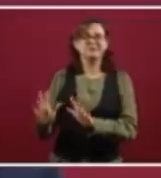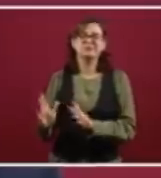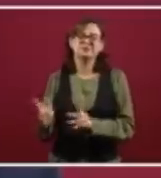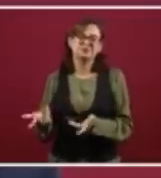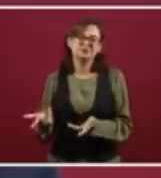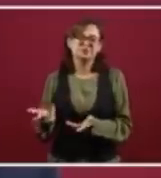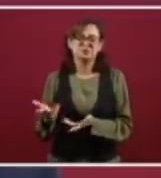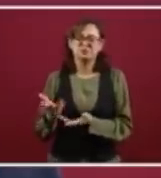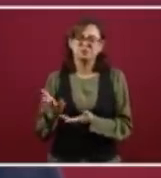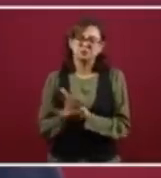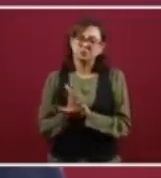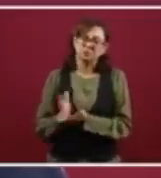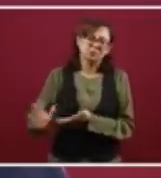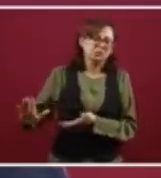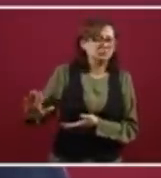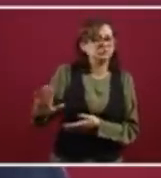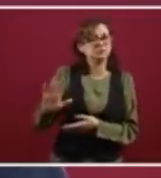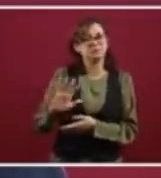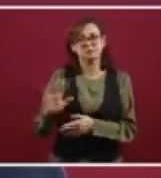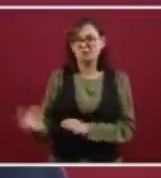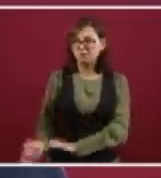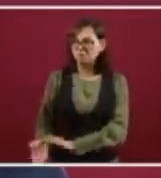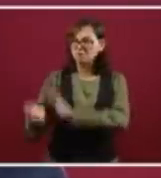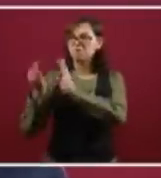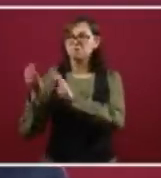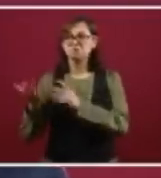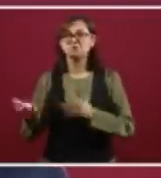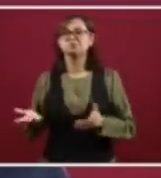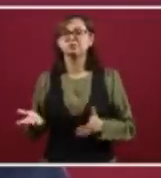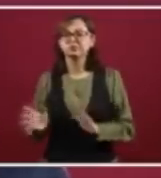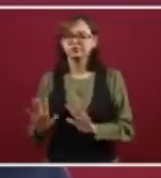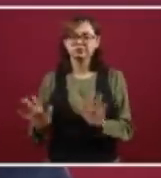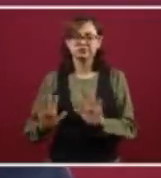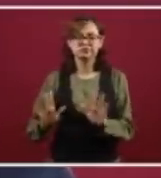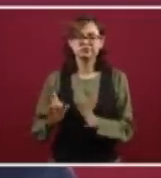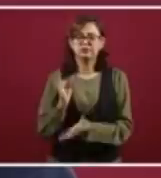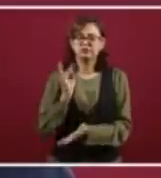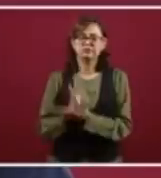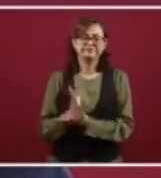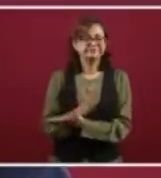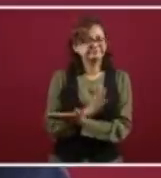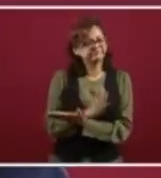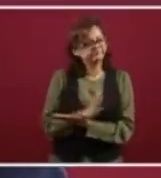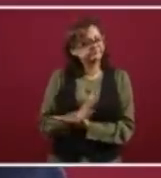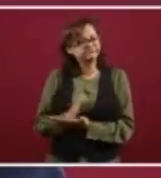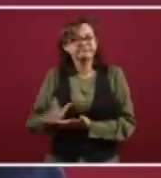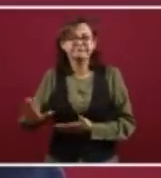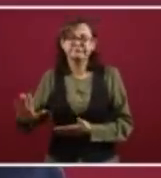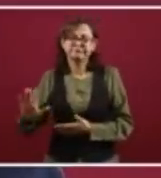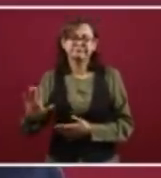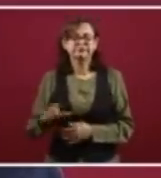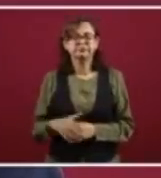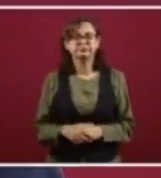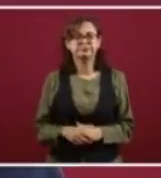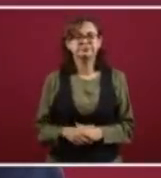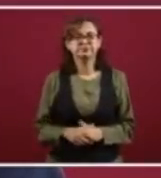hacerse a un lado y